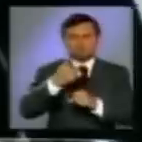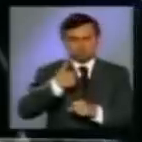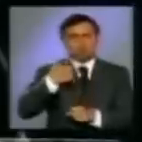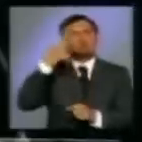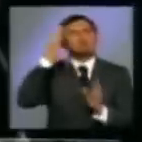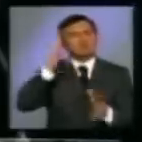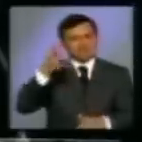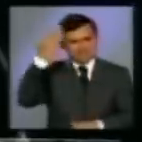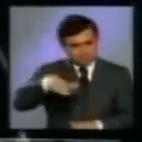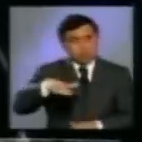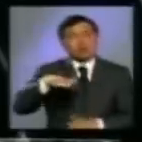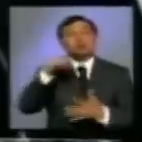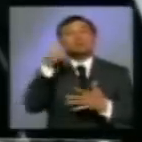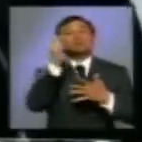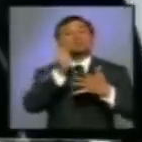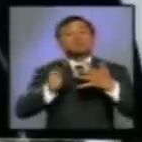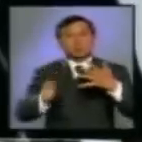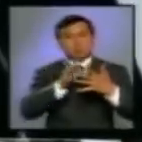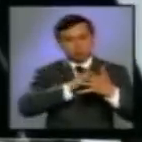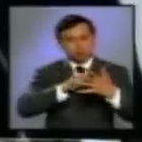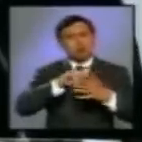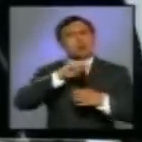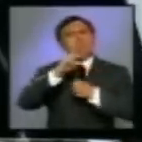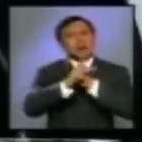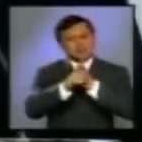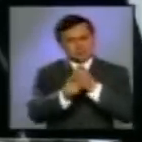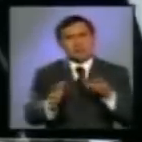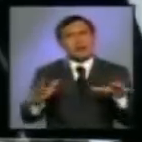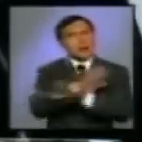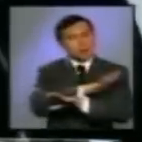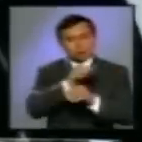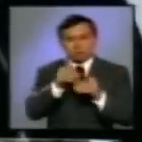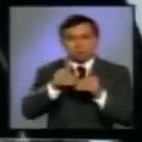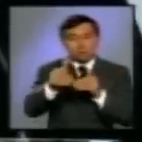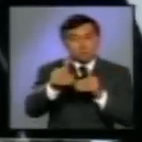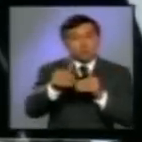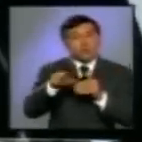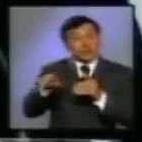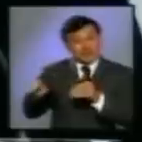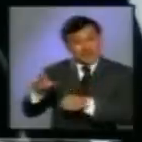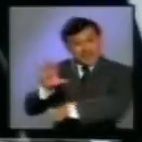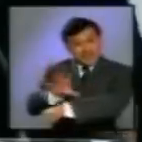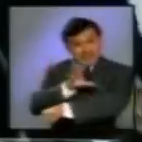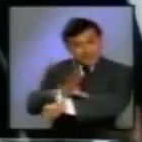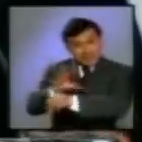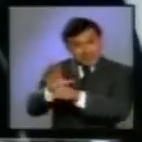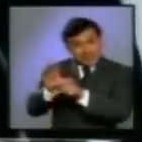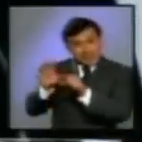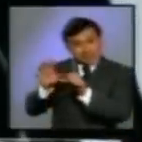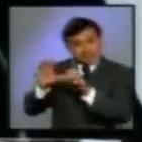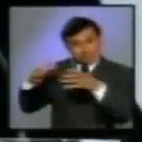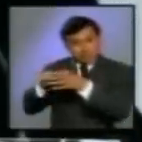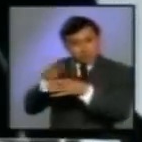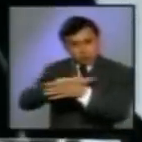invito a eso. Vamos a utilizar al sector energético como palanca del desarrollo. Quiero